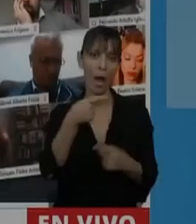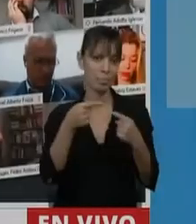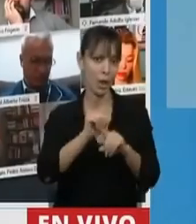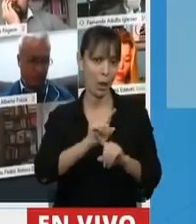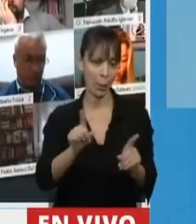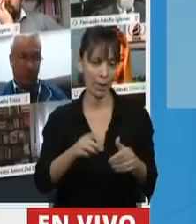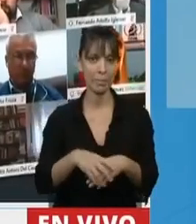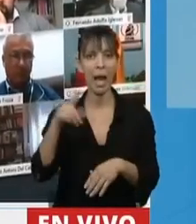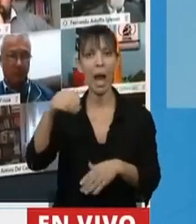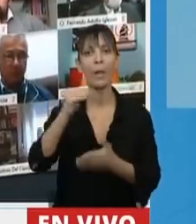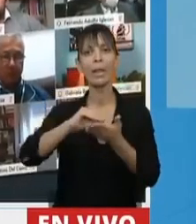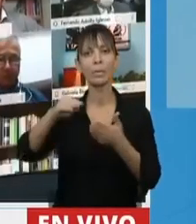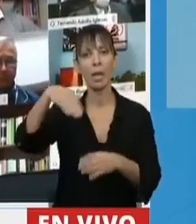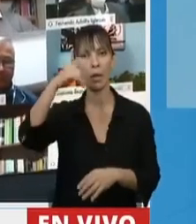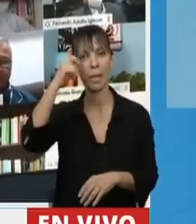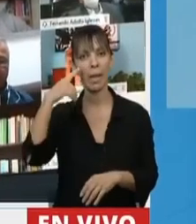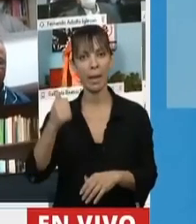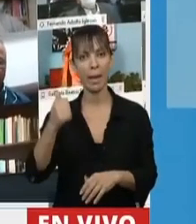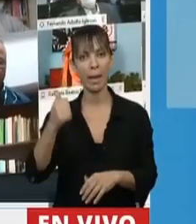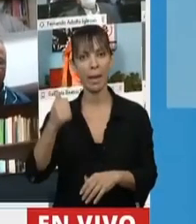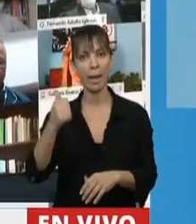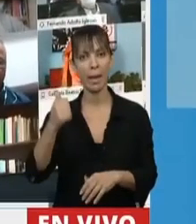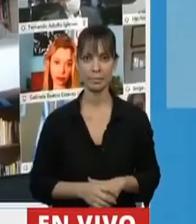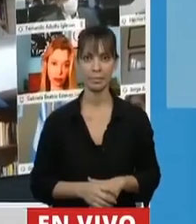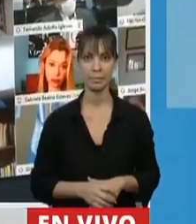Tiene la palabra el diputado Mena.